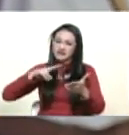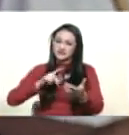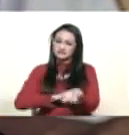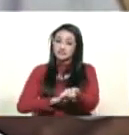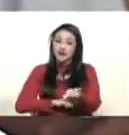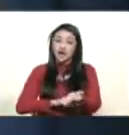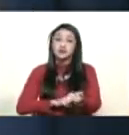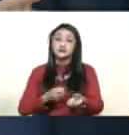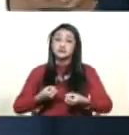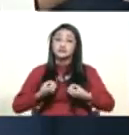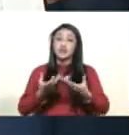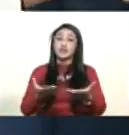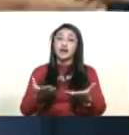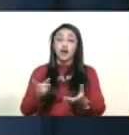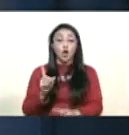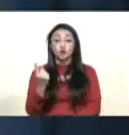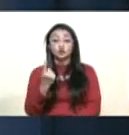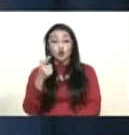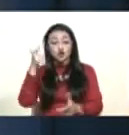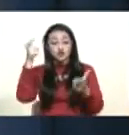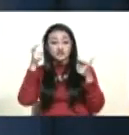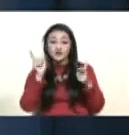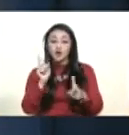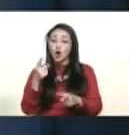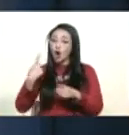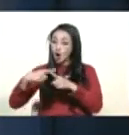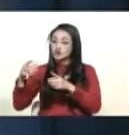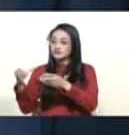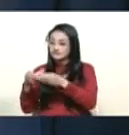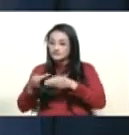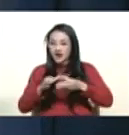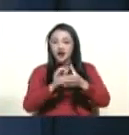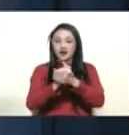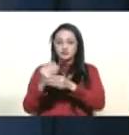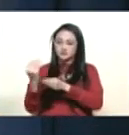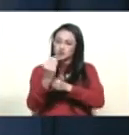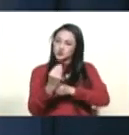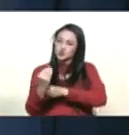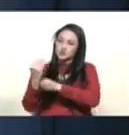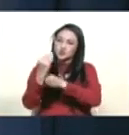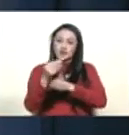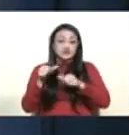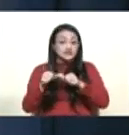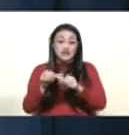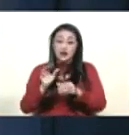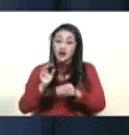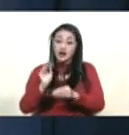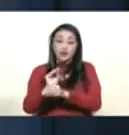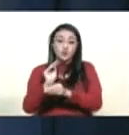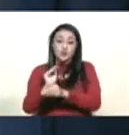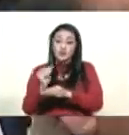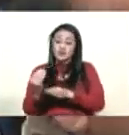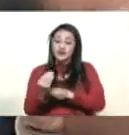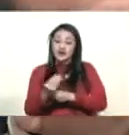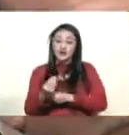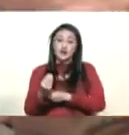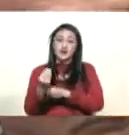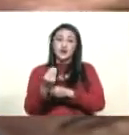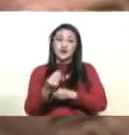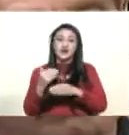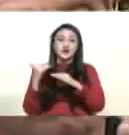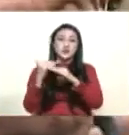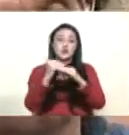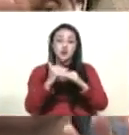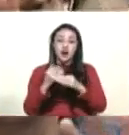carácter. Y no solamente Chávez, sino muchos compañeros que me protegieron, me cuidaron, me siguen protegiendo y cuidando en cada rincón y